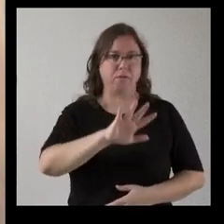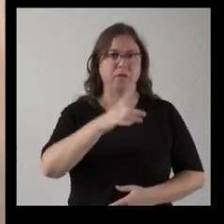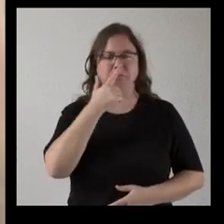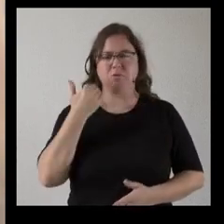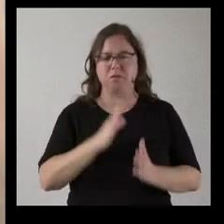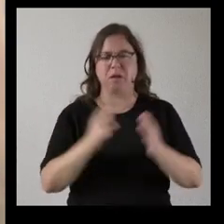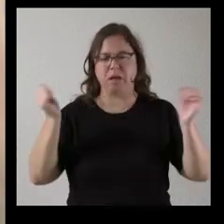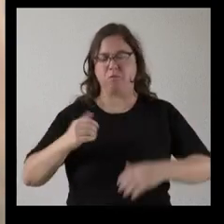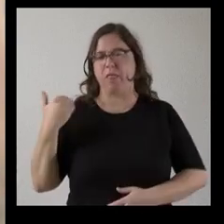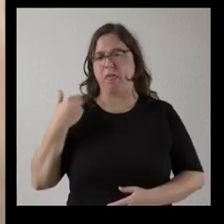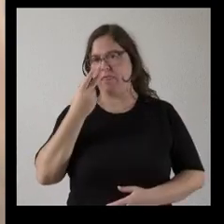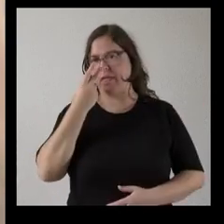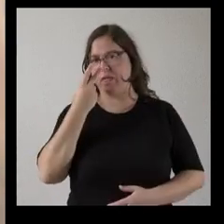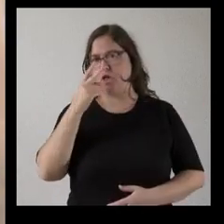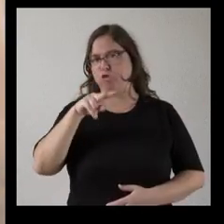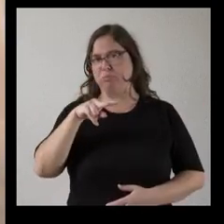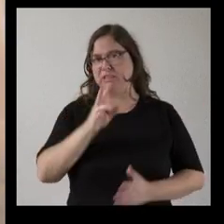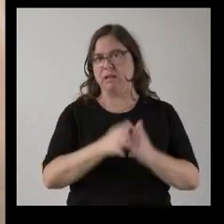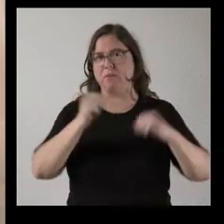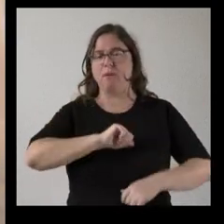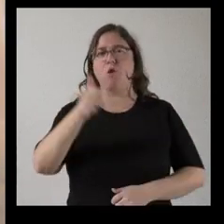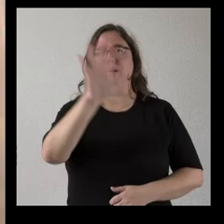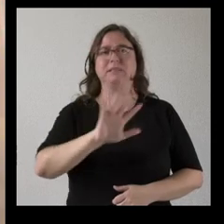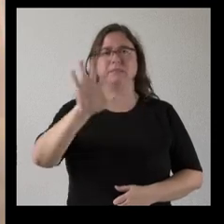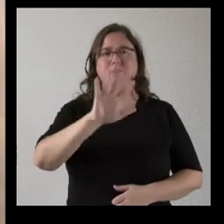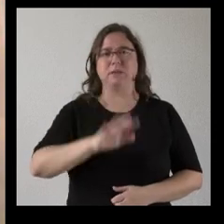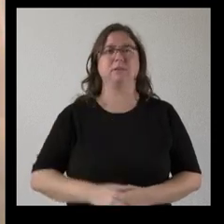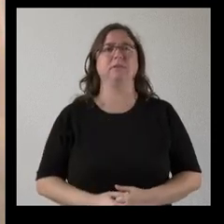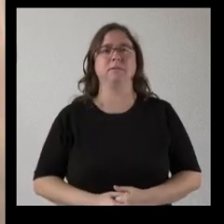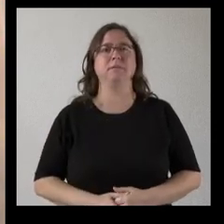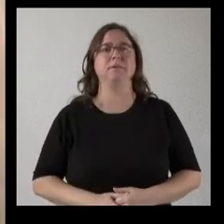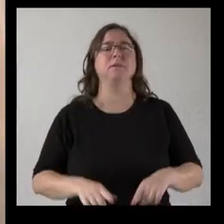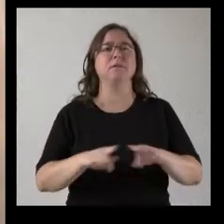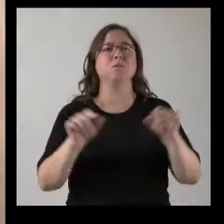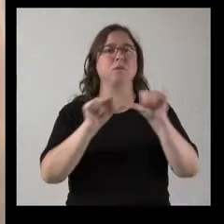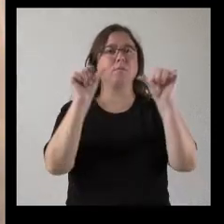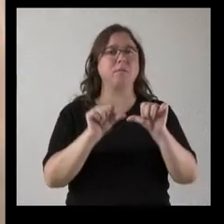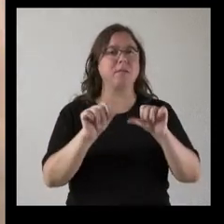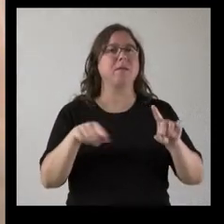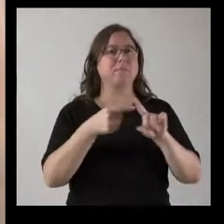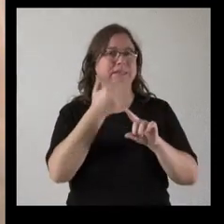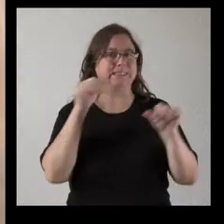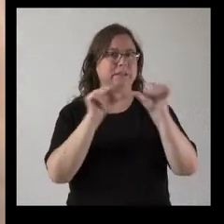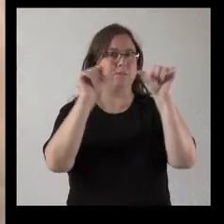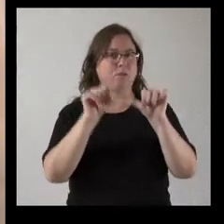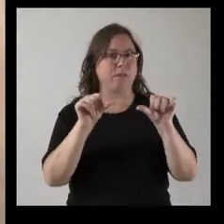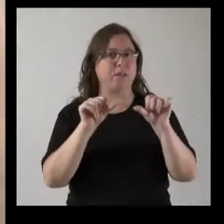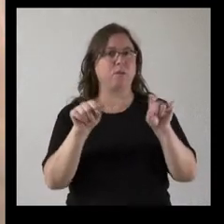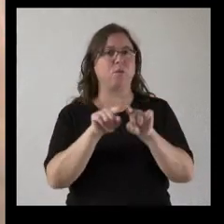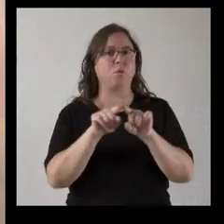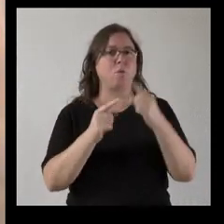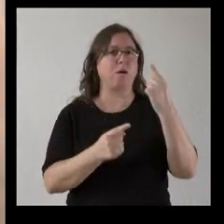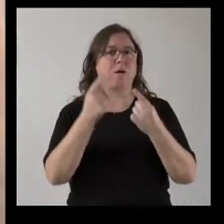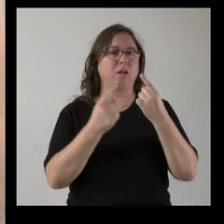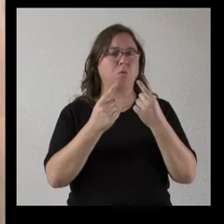ha aprobado ya hace unos meses encuentra esta transmisión para cuando va a haber un nuevo modelo Y por cierto si ese modelo como en algún